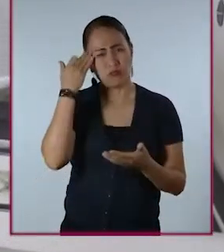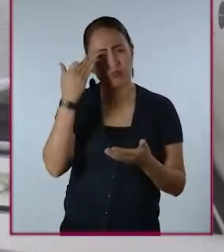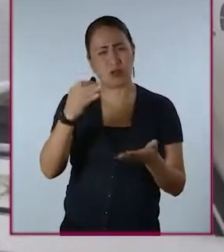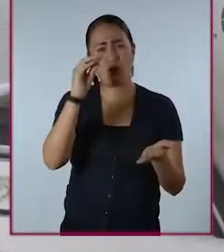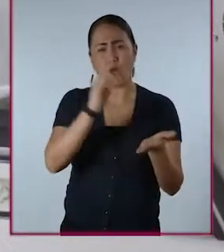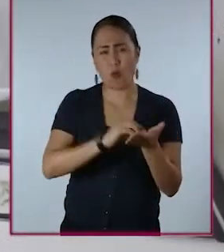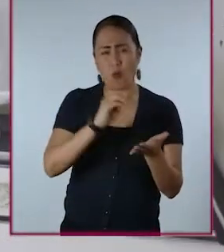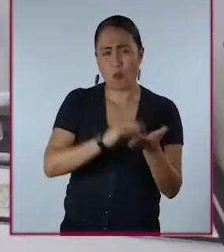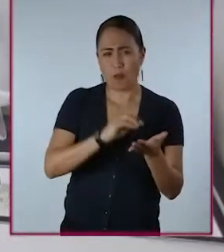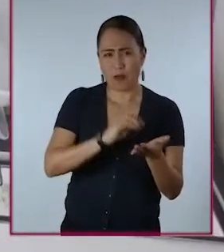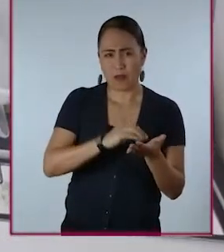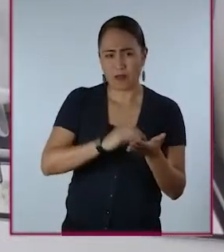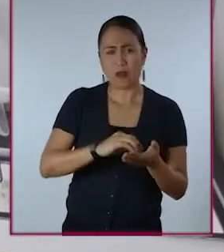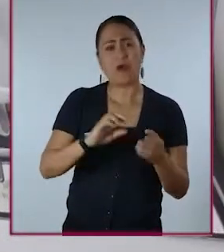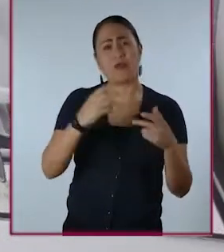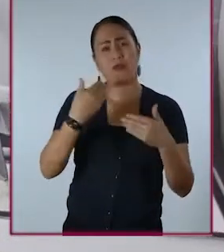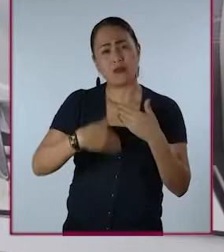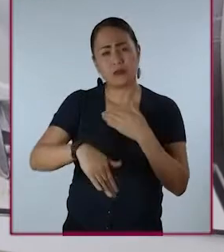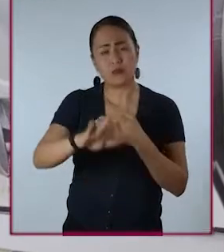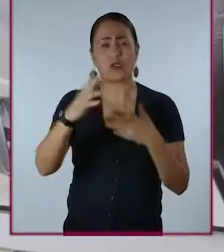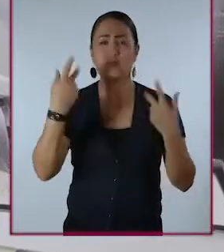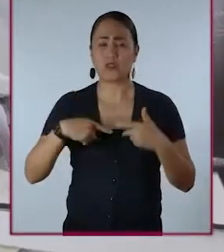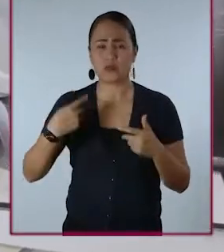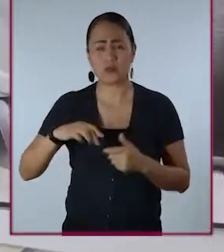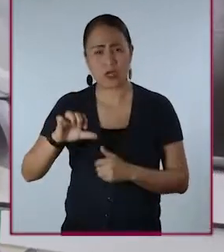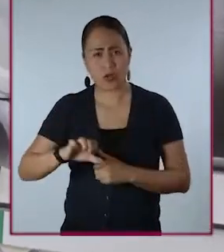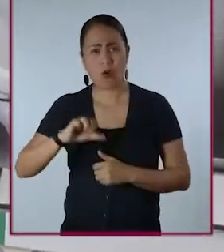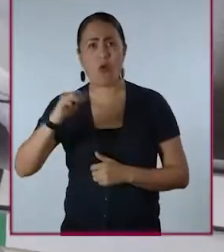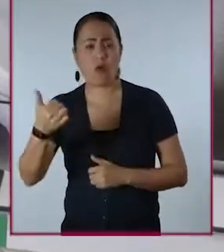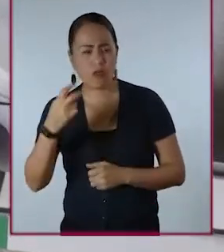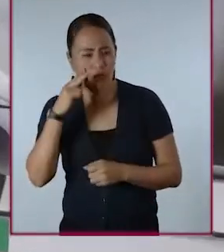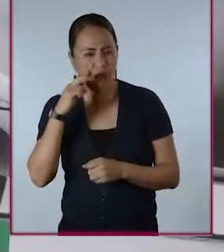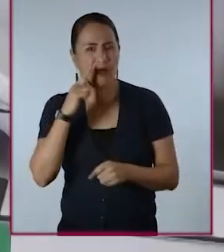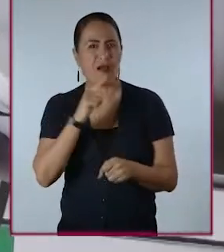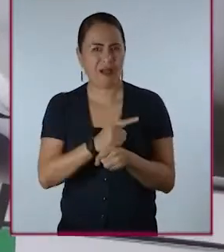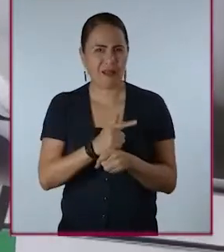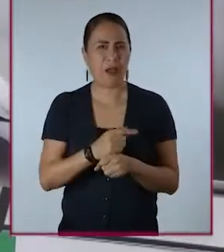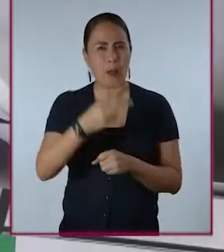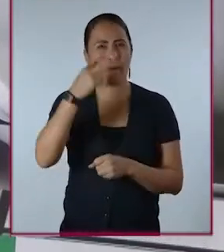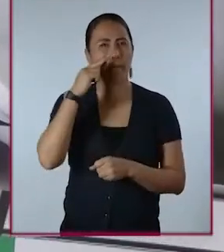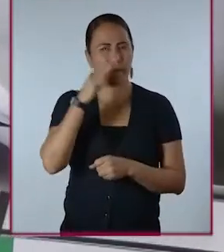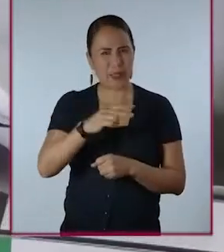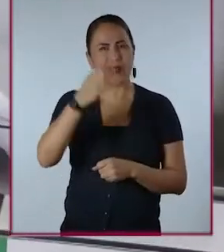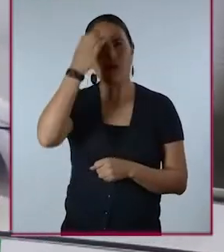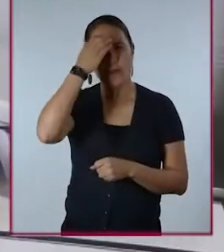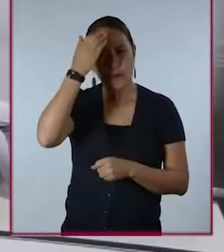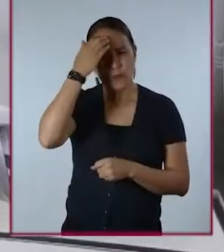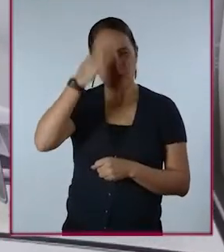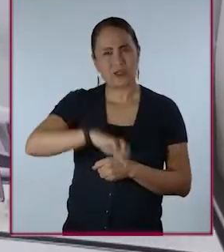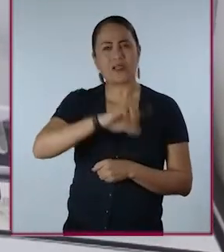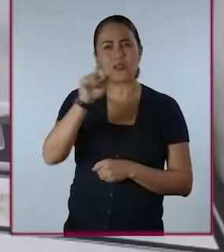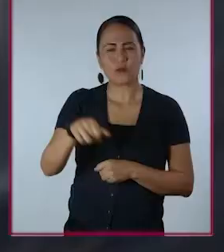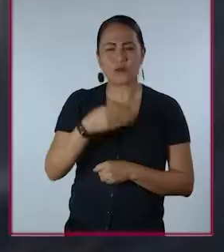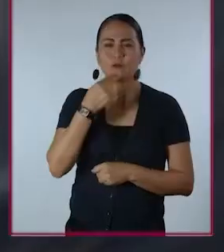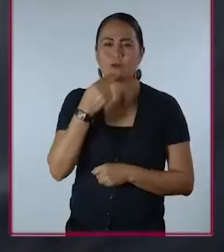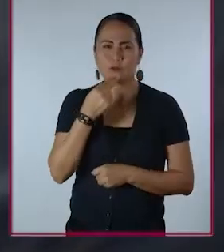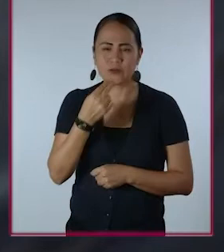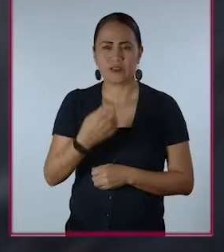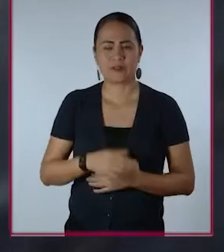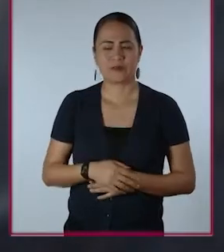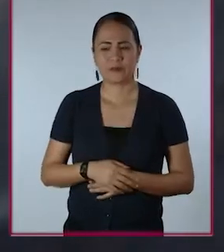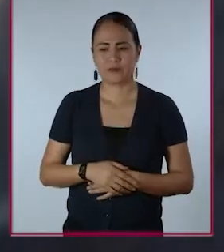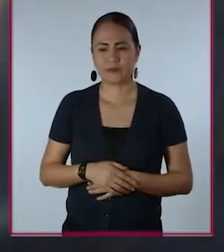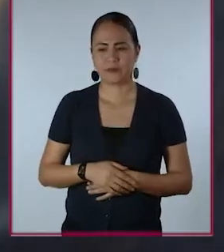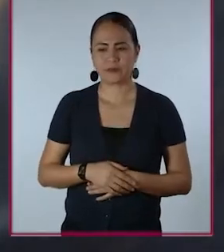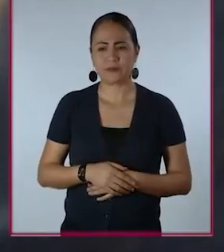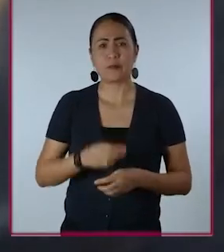completo sentido cuando otras personas tienen oportunidad de conocer y utilizar el material archivado. Para poner